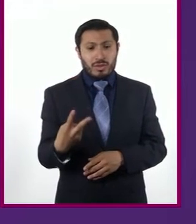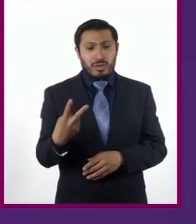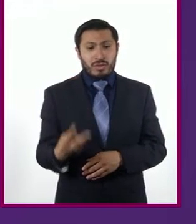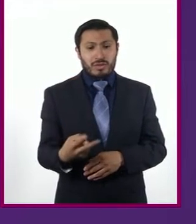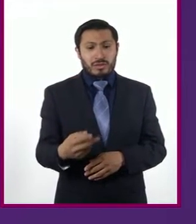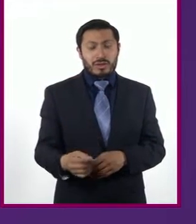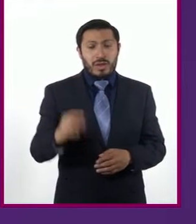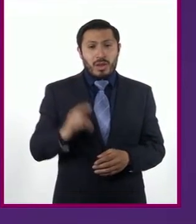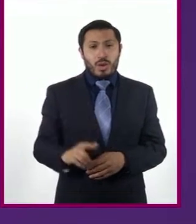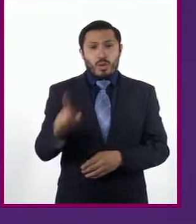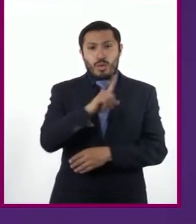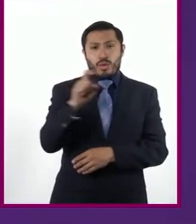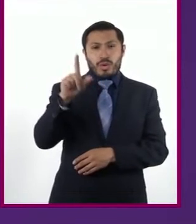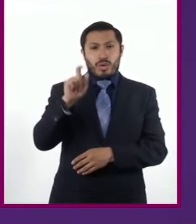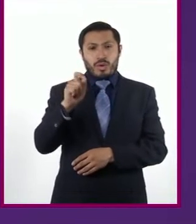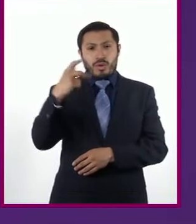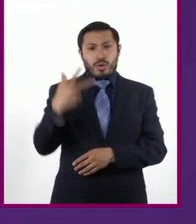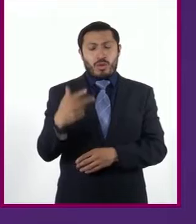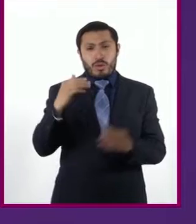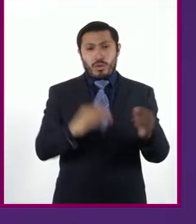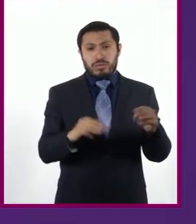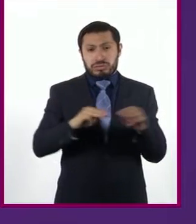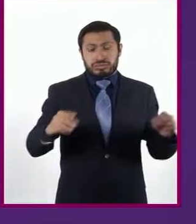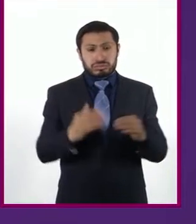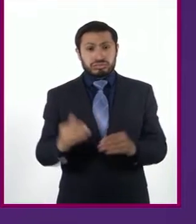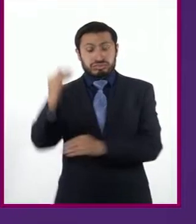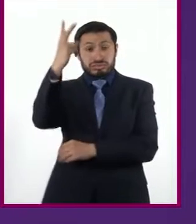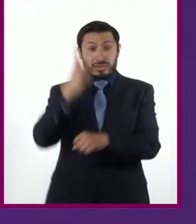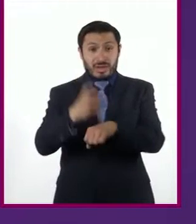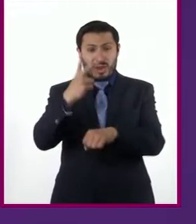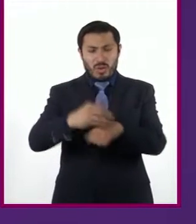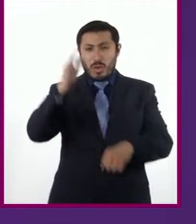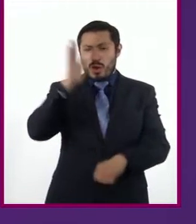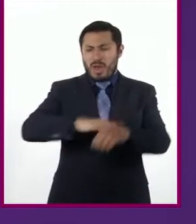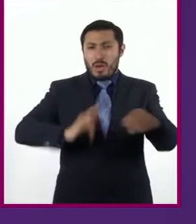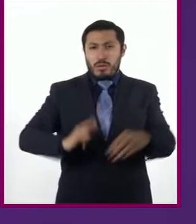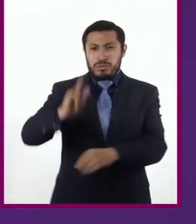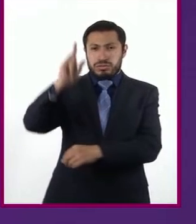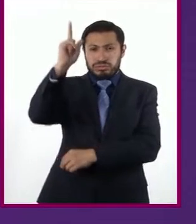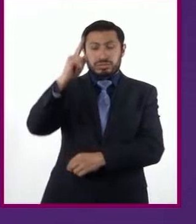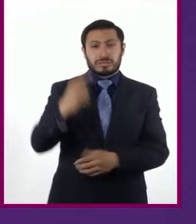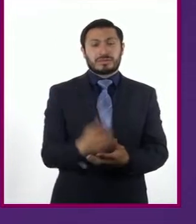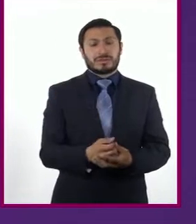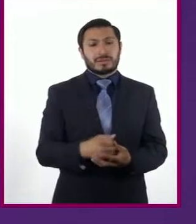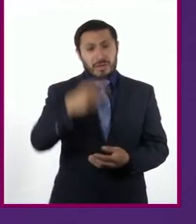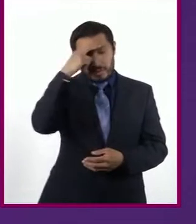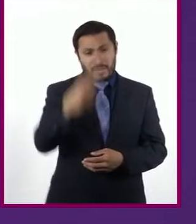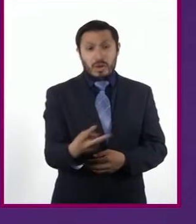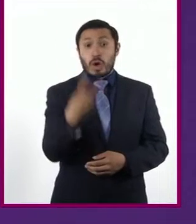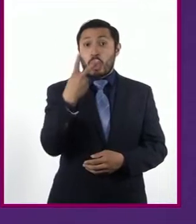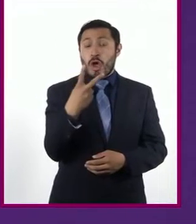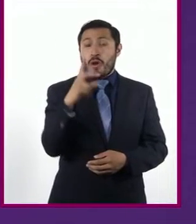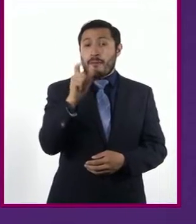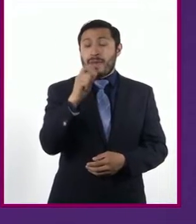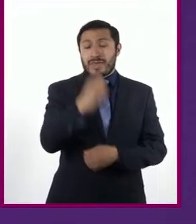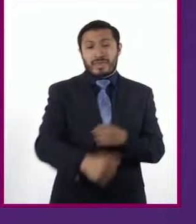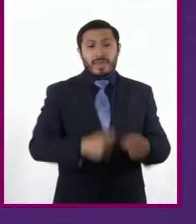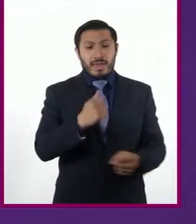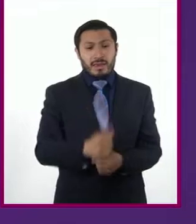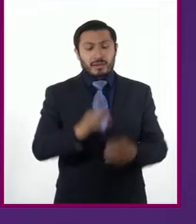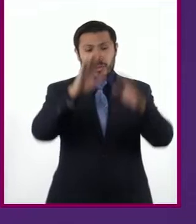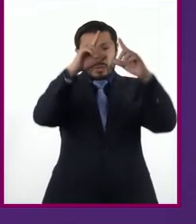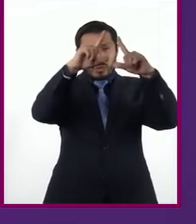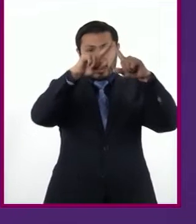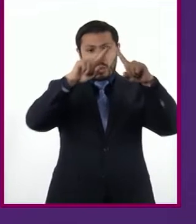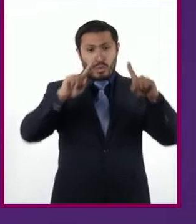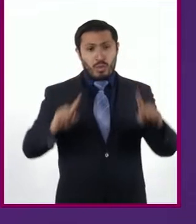de 128 metros, fue el segundo rascacielos más alto de México por casi 2 décadas. Su cara frontal la forma